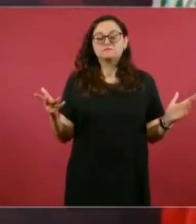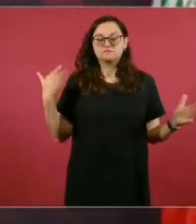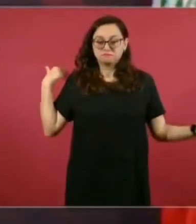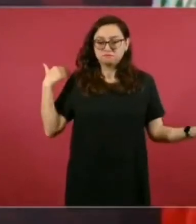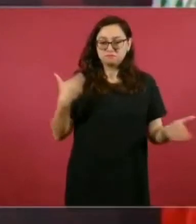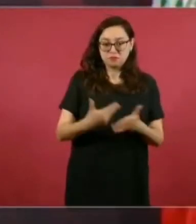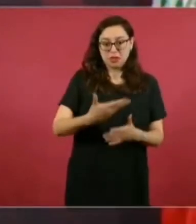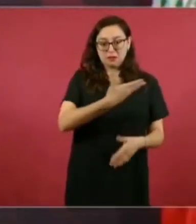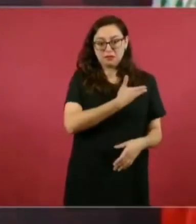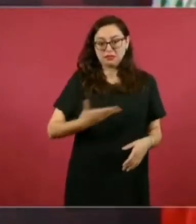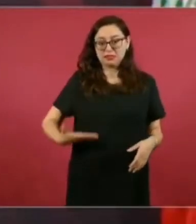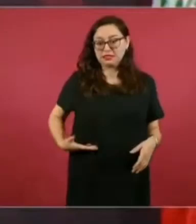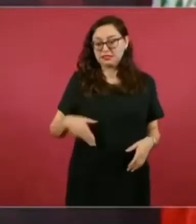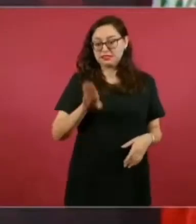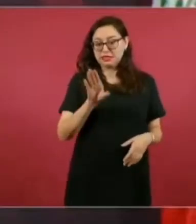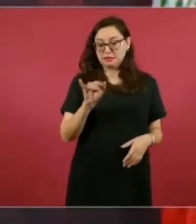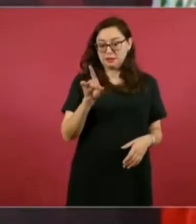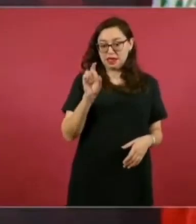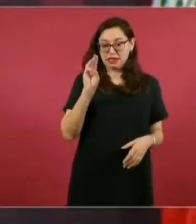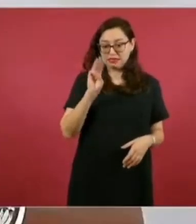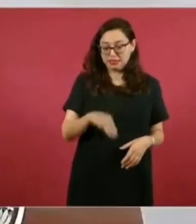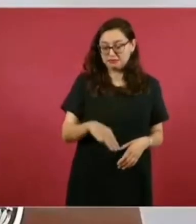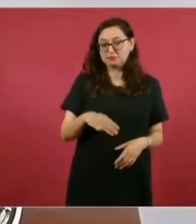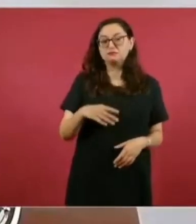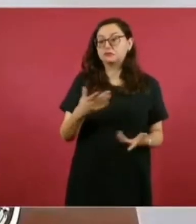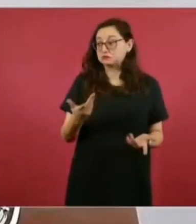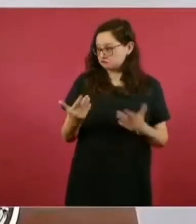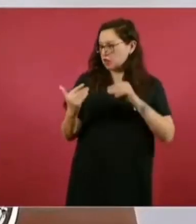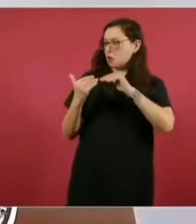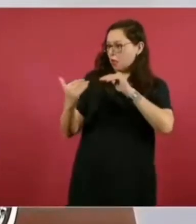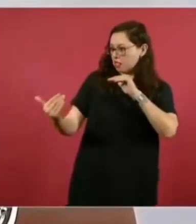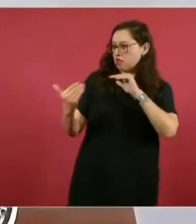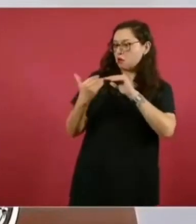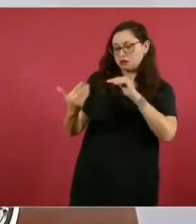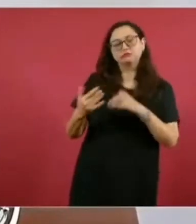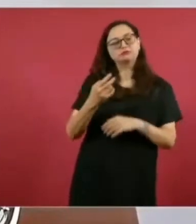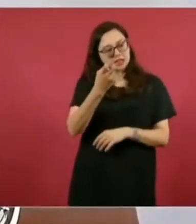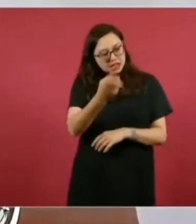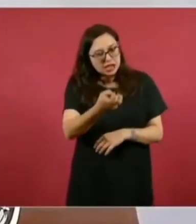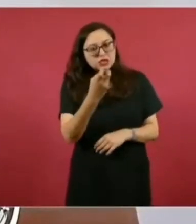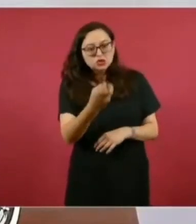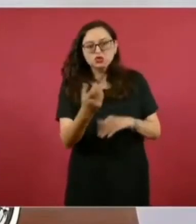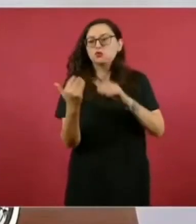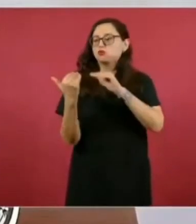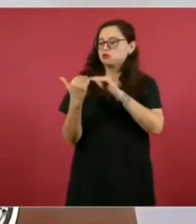presidente Biden. En pie de igualdad. En pie de igualdad.